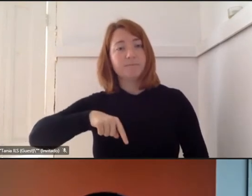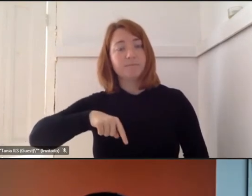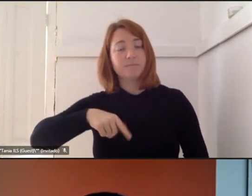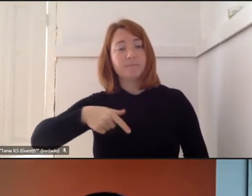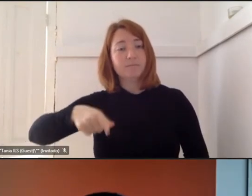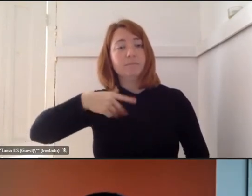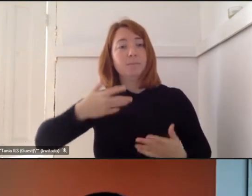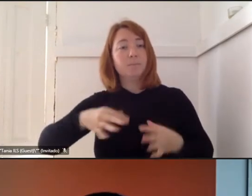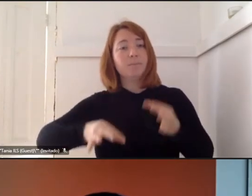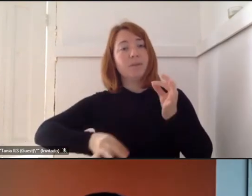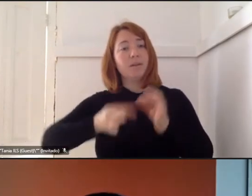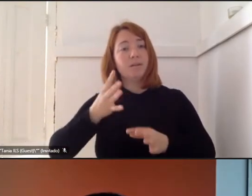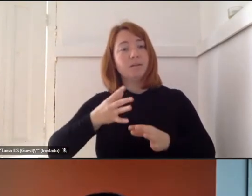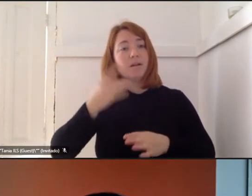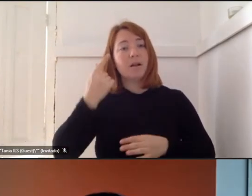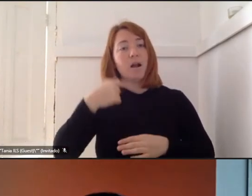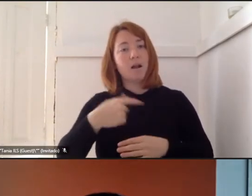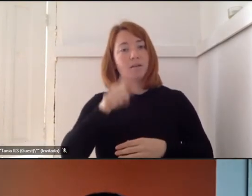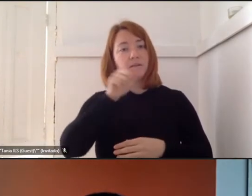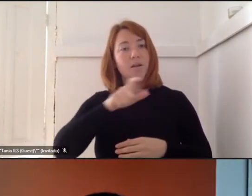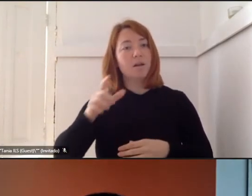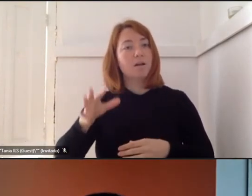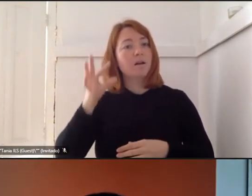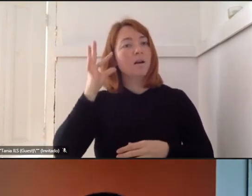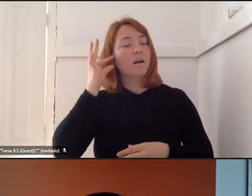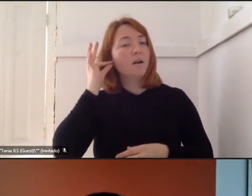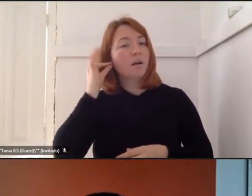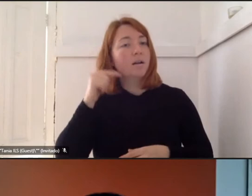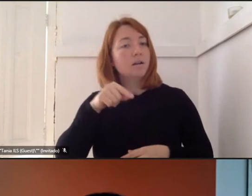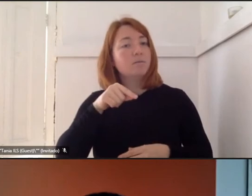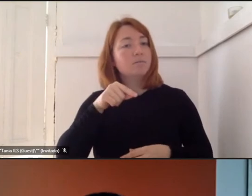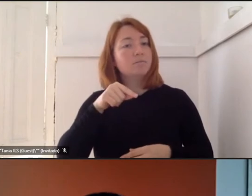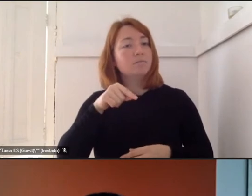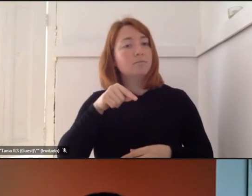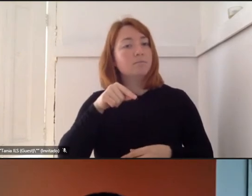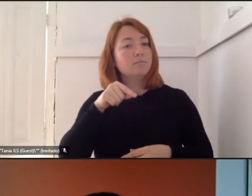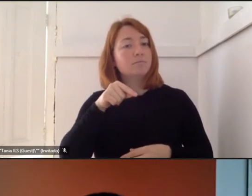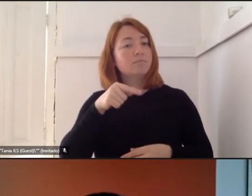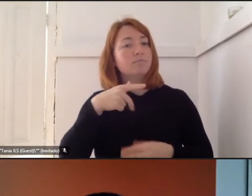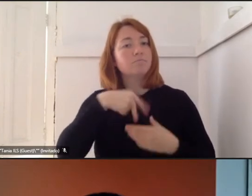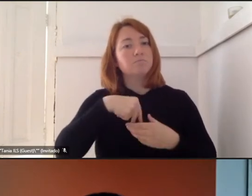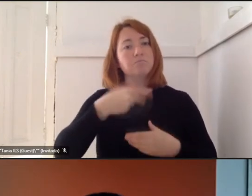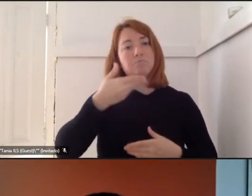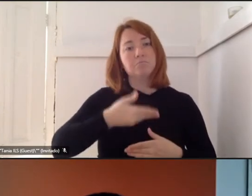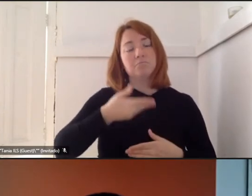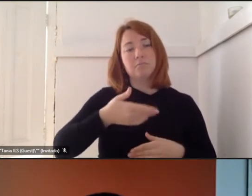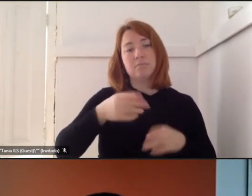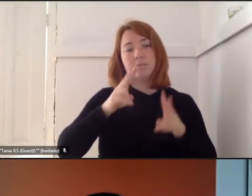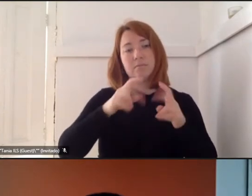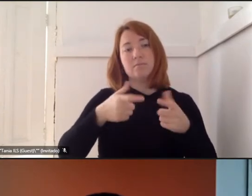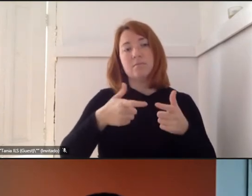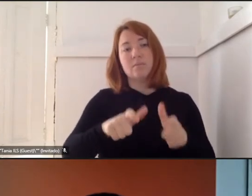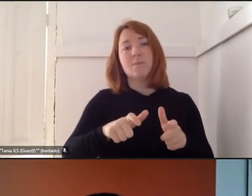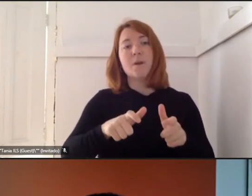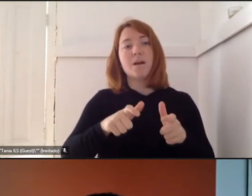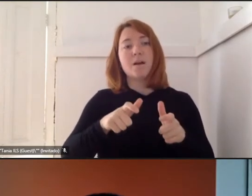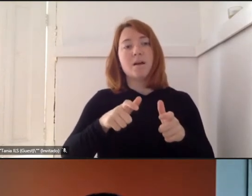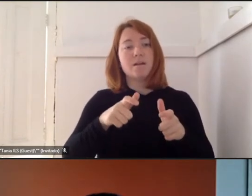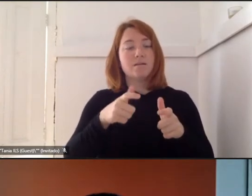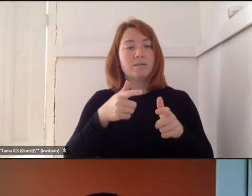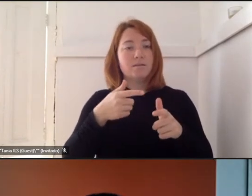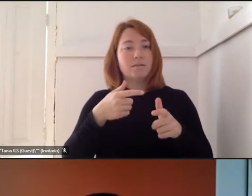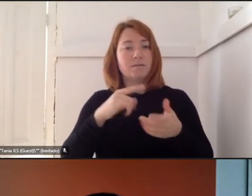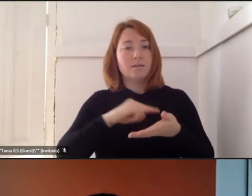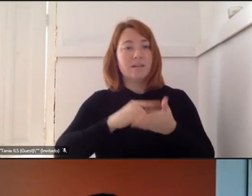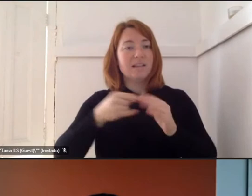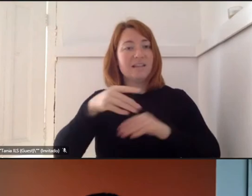suerte de que tenemos muchas autoras que vienen del ámbito de la ingeniería. Entonces, por ejemplo, acaba de sacar un libro que está solo en gallego, María